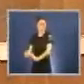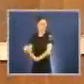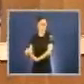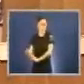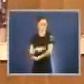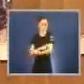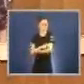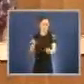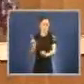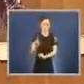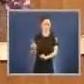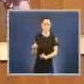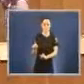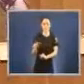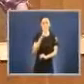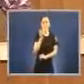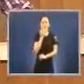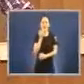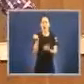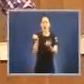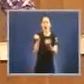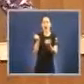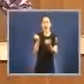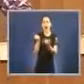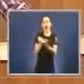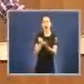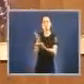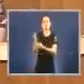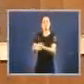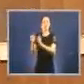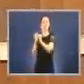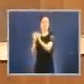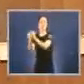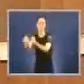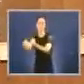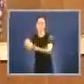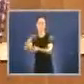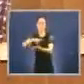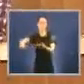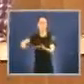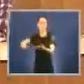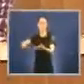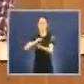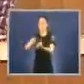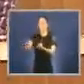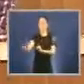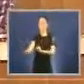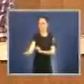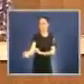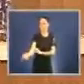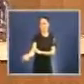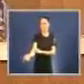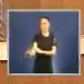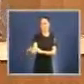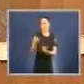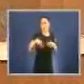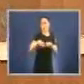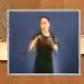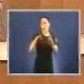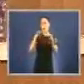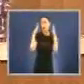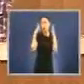axudas á dependencia neste país ou a suba de custes de servicios básicos, como expresa perfectamente o Consello Económico